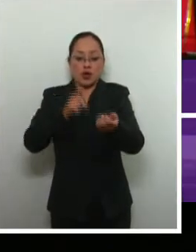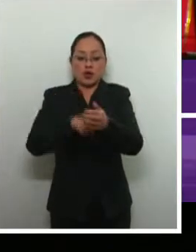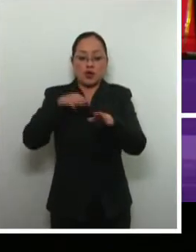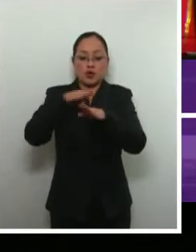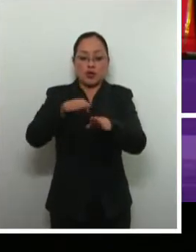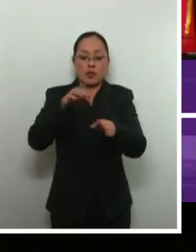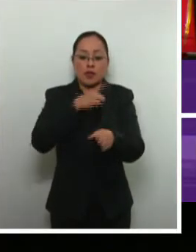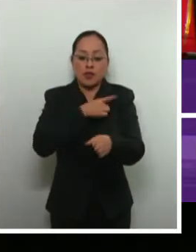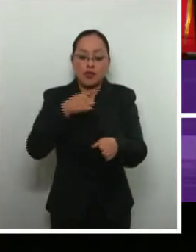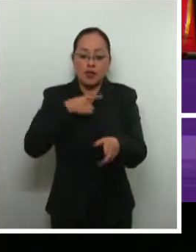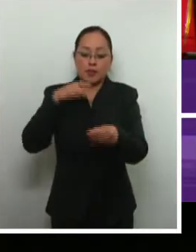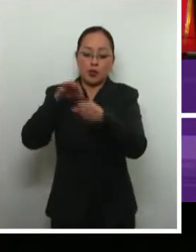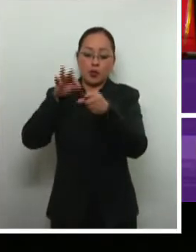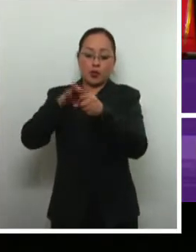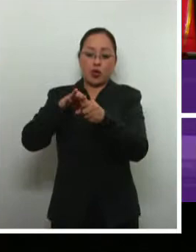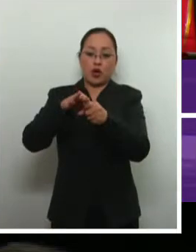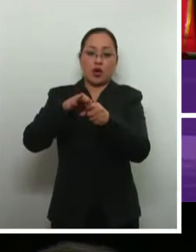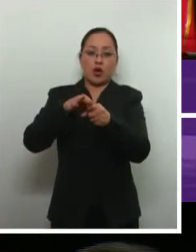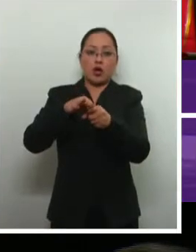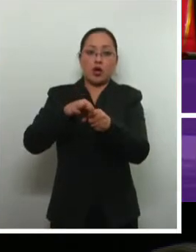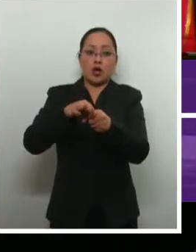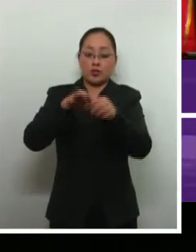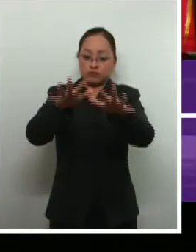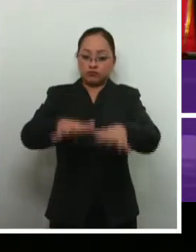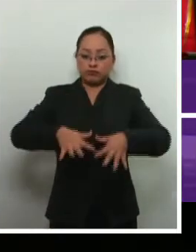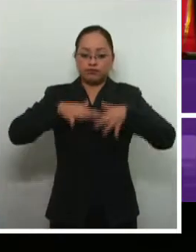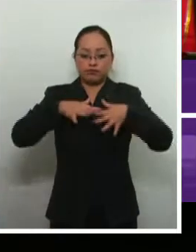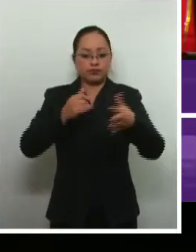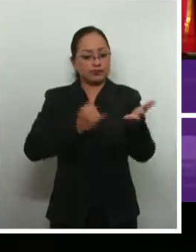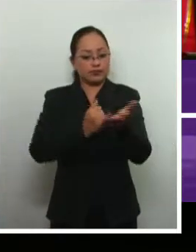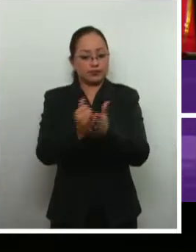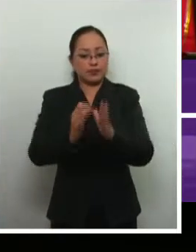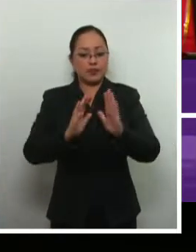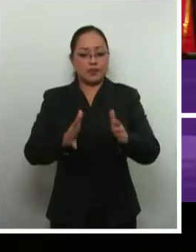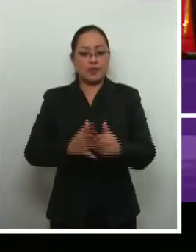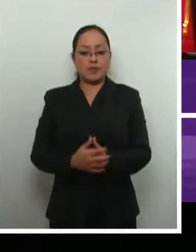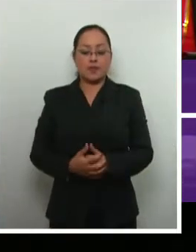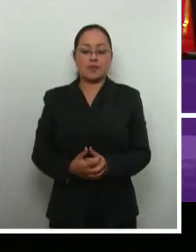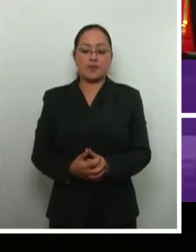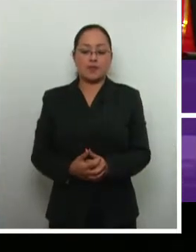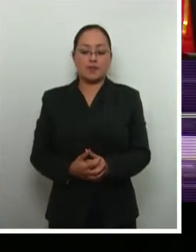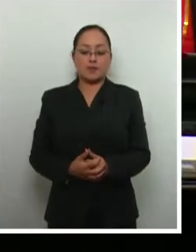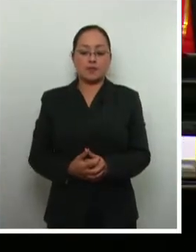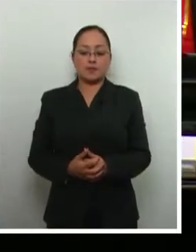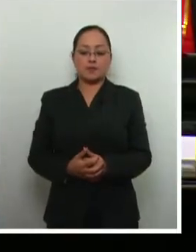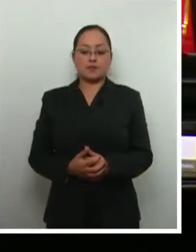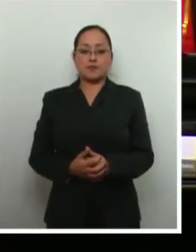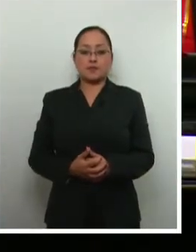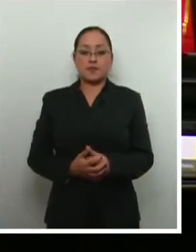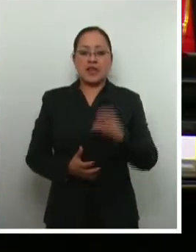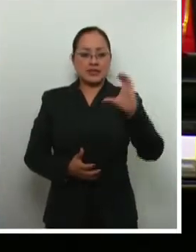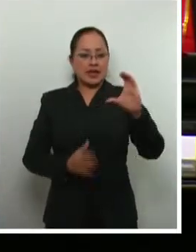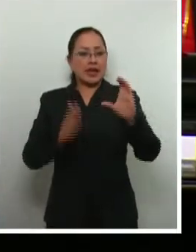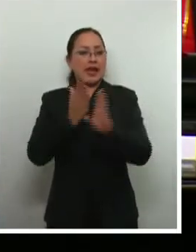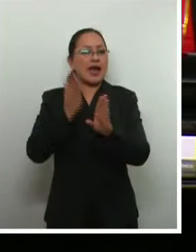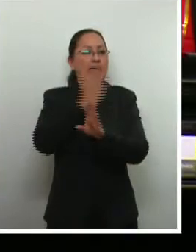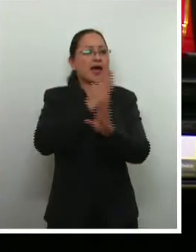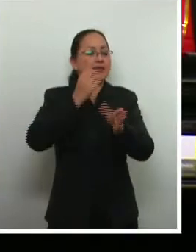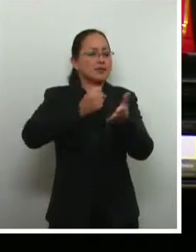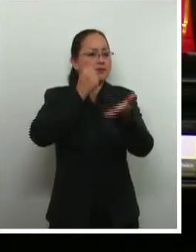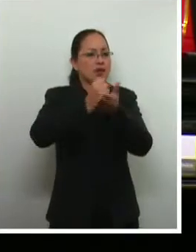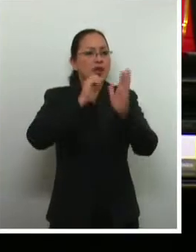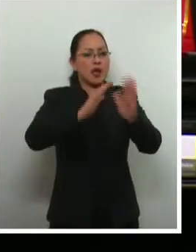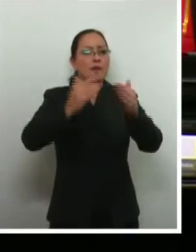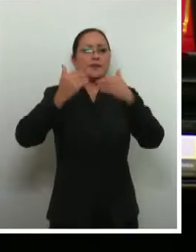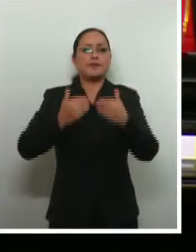ser votados por este pleno. Del inciso C, lo segundo, ¿no? No, el C ya se aprobó, ya alcanzó mayoría calificada,